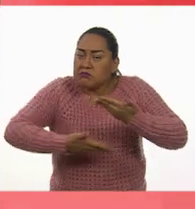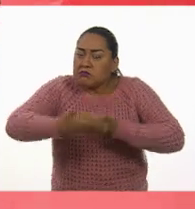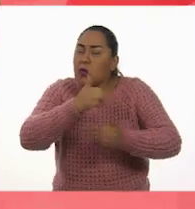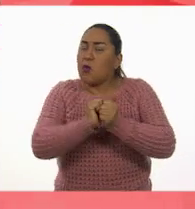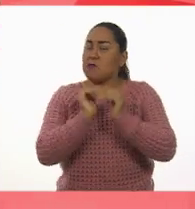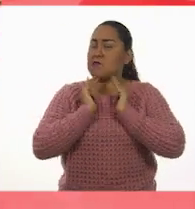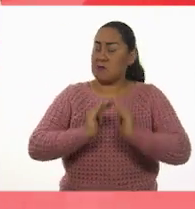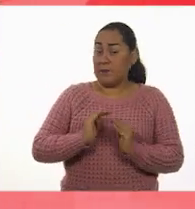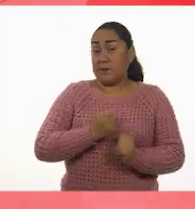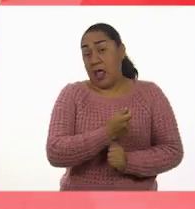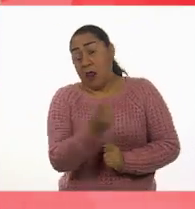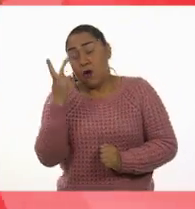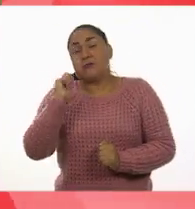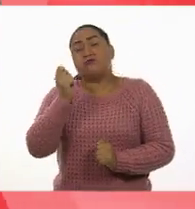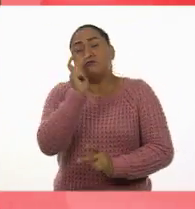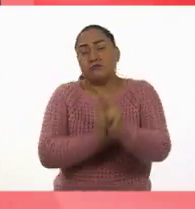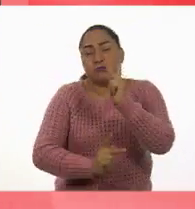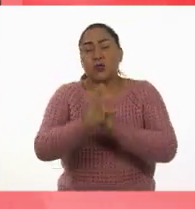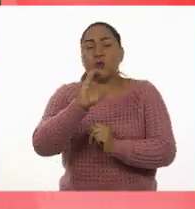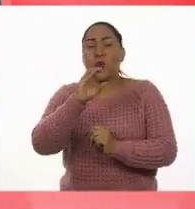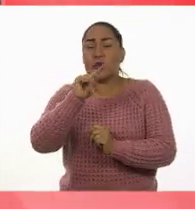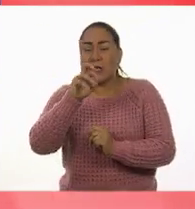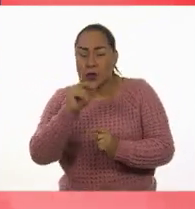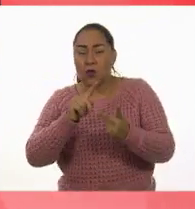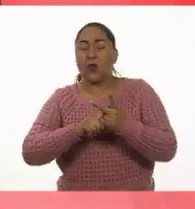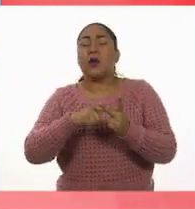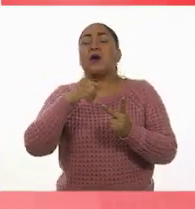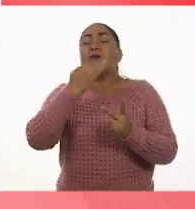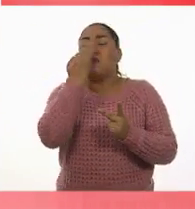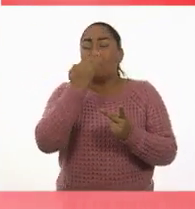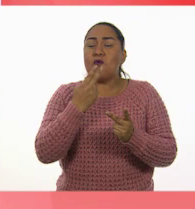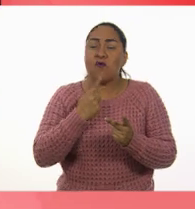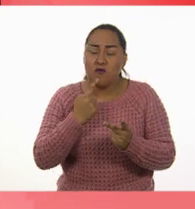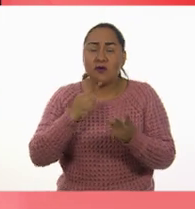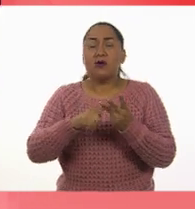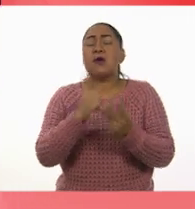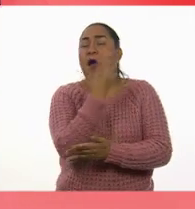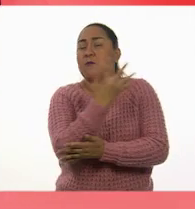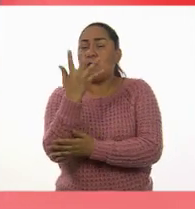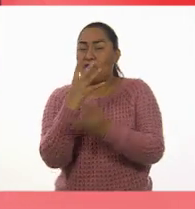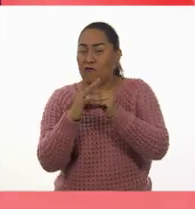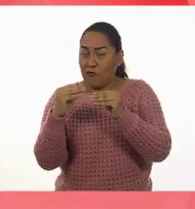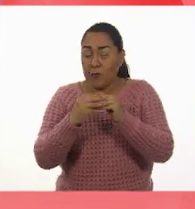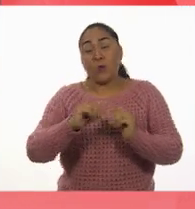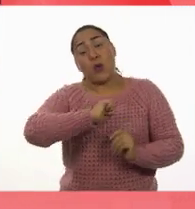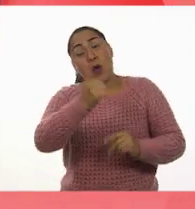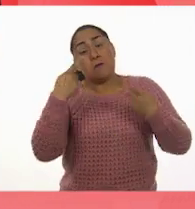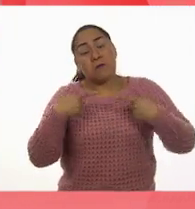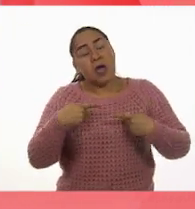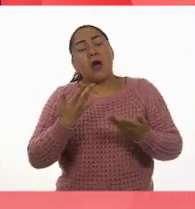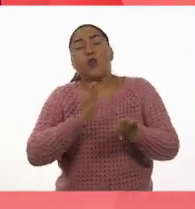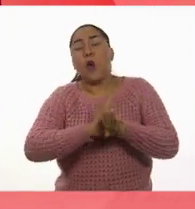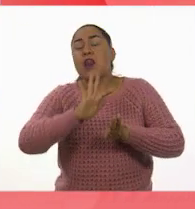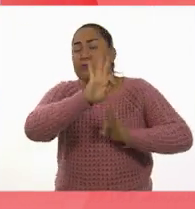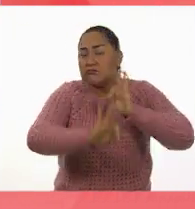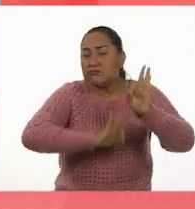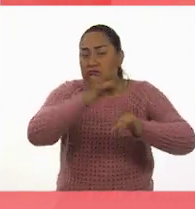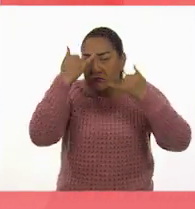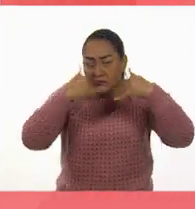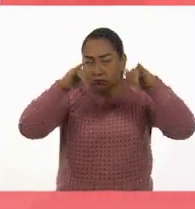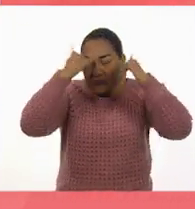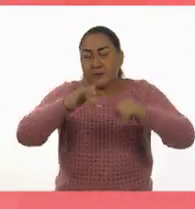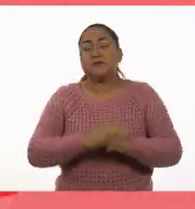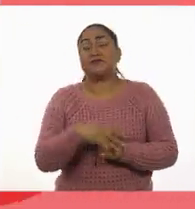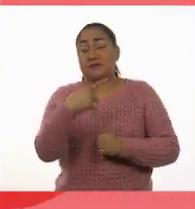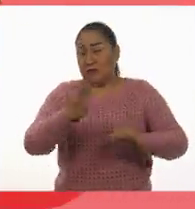Algunos cultivan cocoteros, jamaica y árboles frutales, mientras que otros se dedican a la ganadería. La